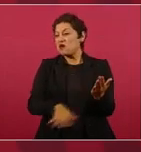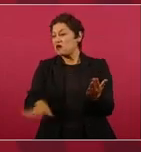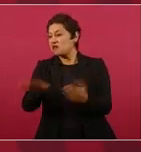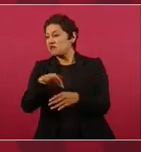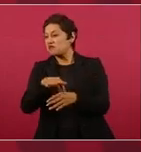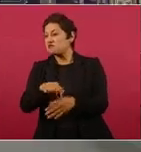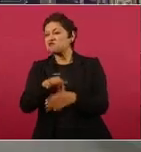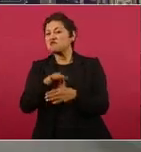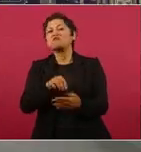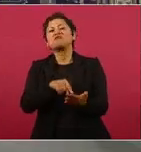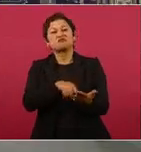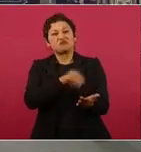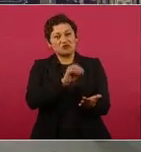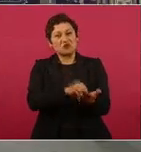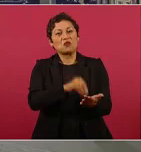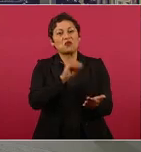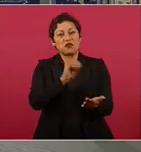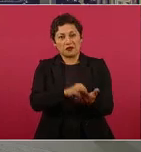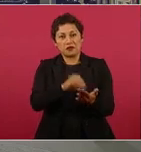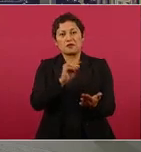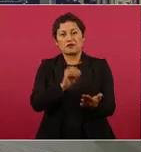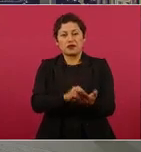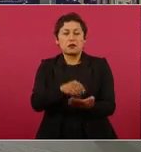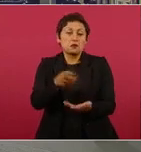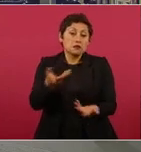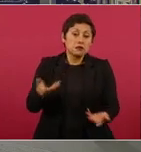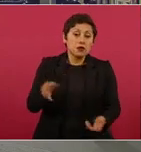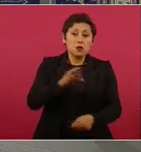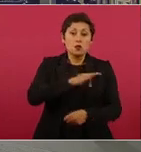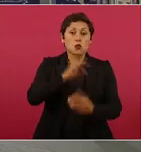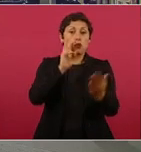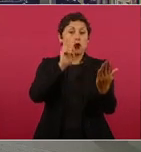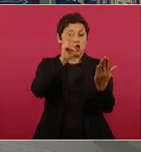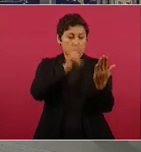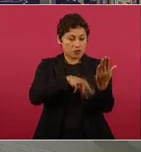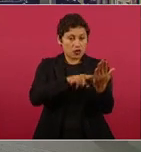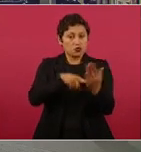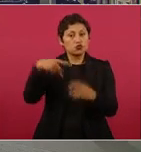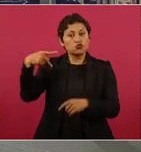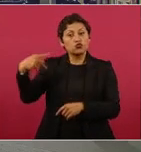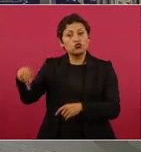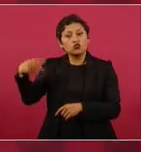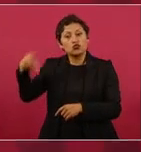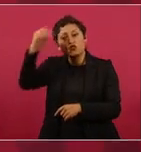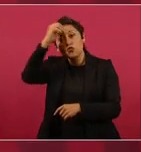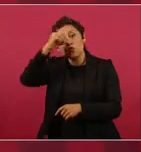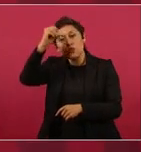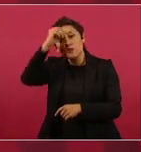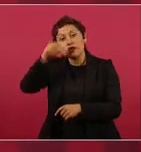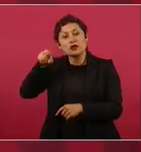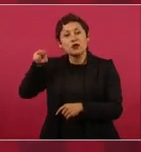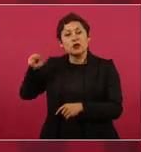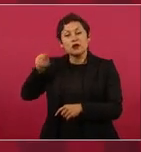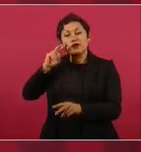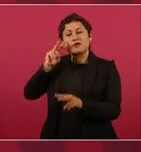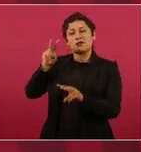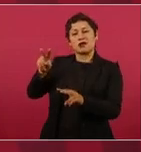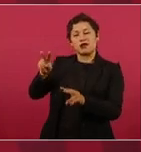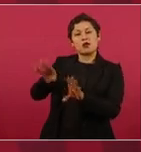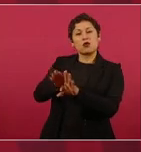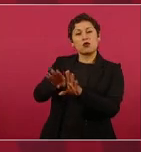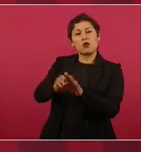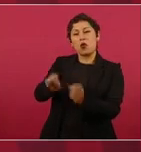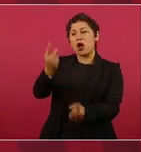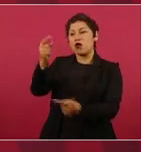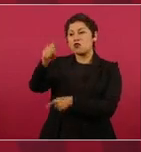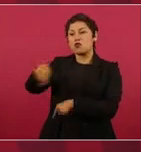ejemplo, conocer cómo veía don Daniel el pensamiento conservador